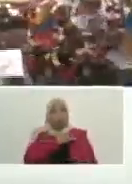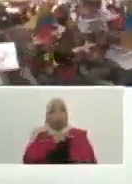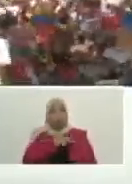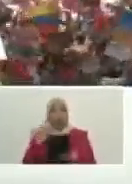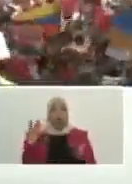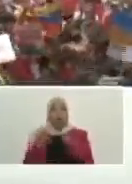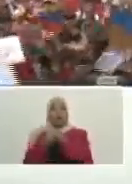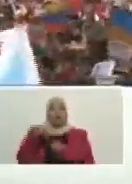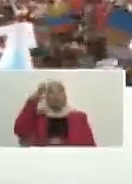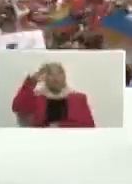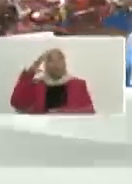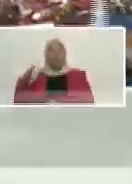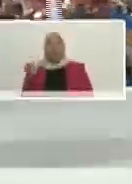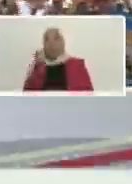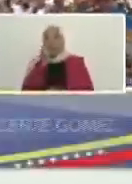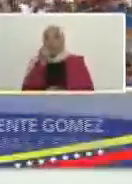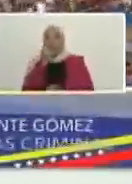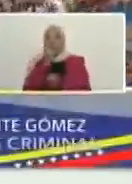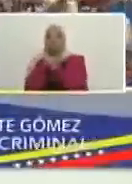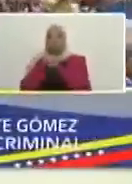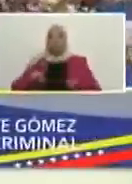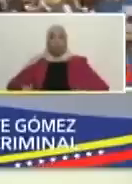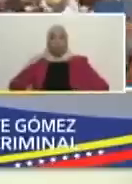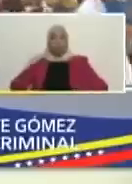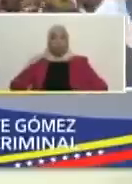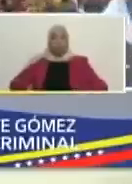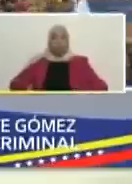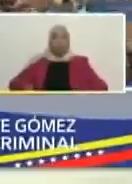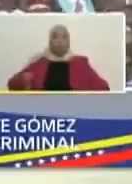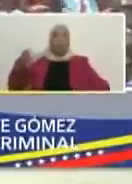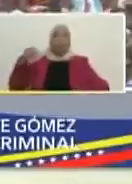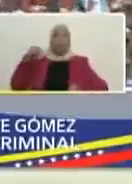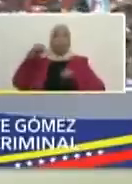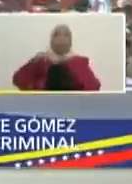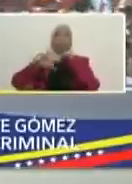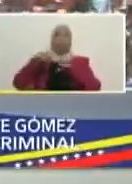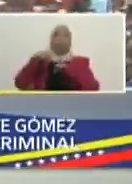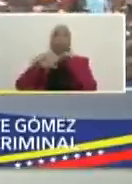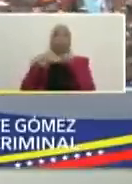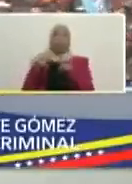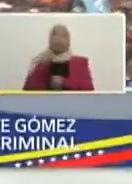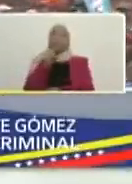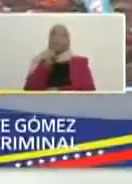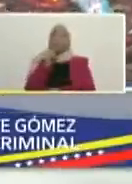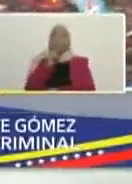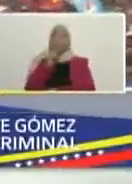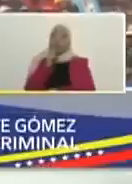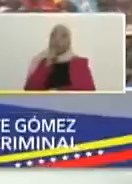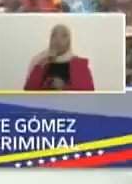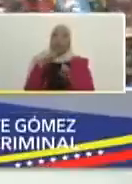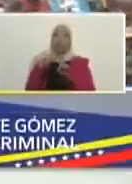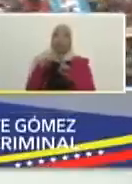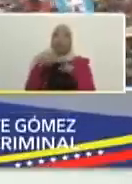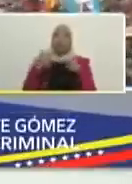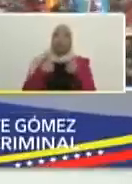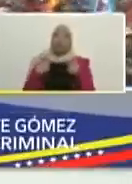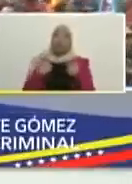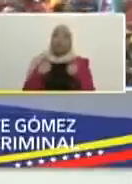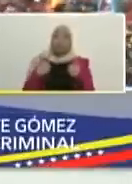levantaron las banderas de décadas, de siglos. Pero una vez más el imperialismo